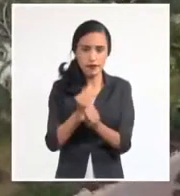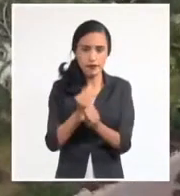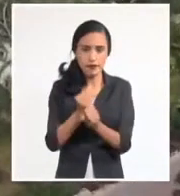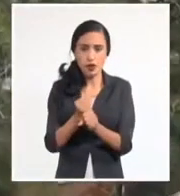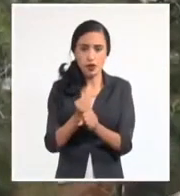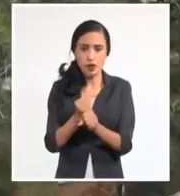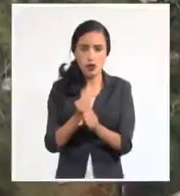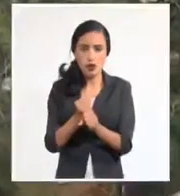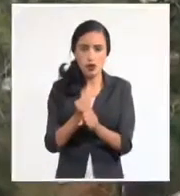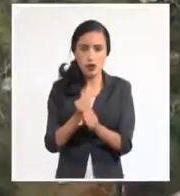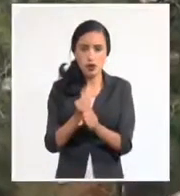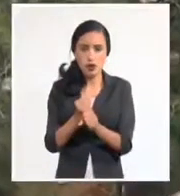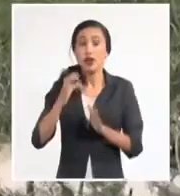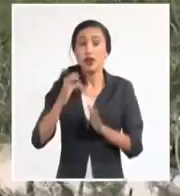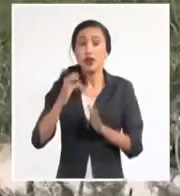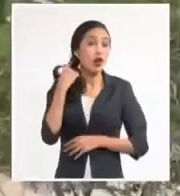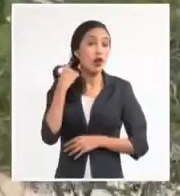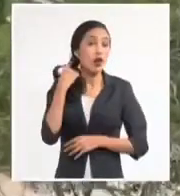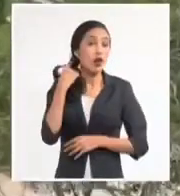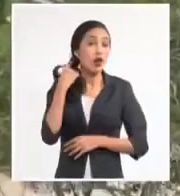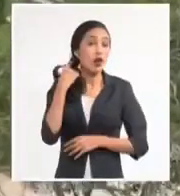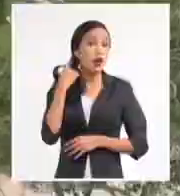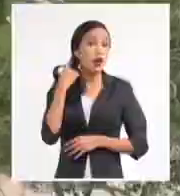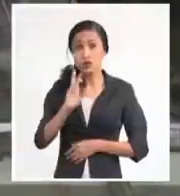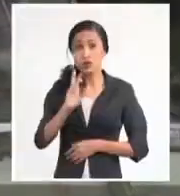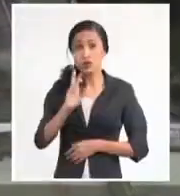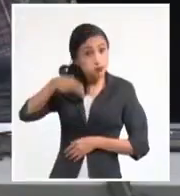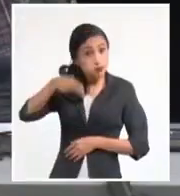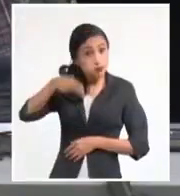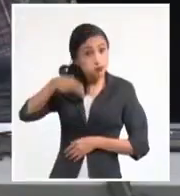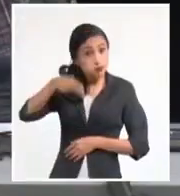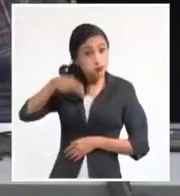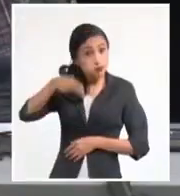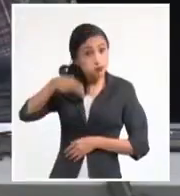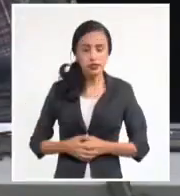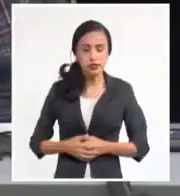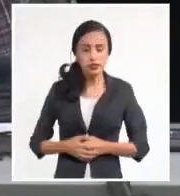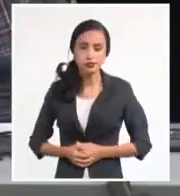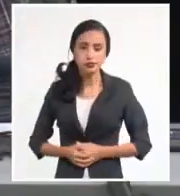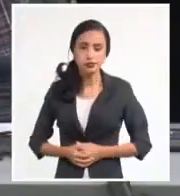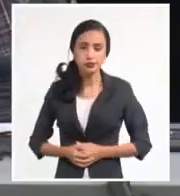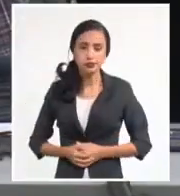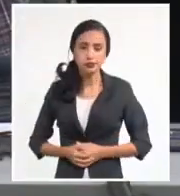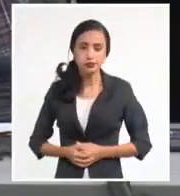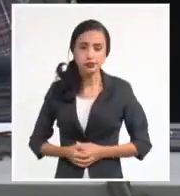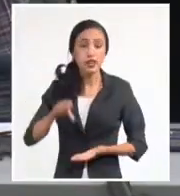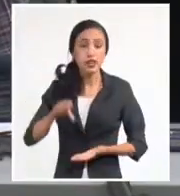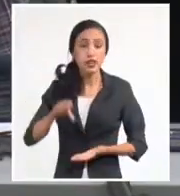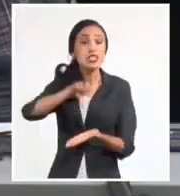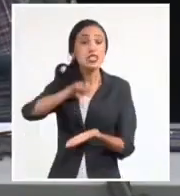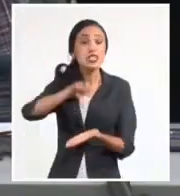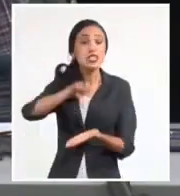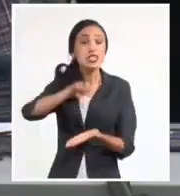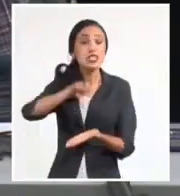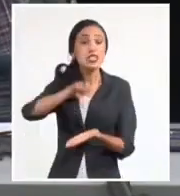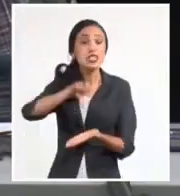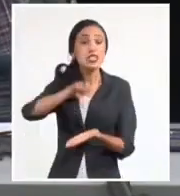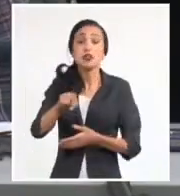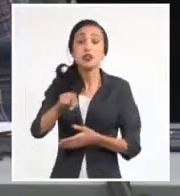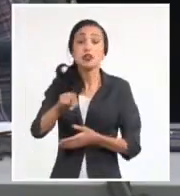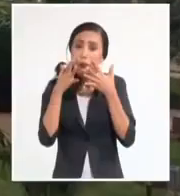de 2018 por decreto presidencial. El centro muestra dos